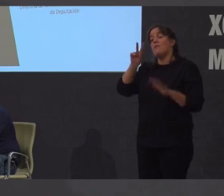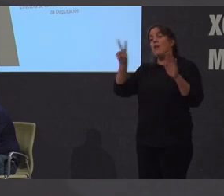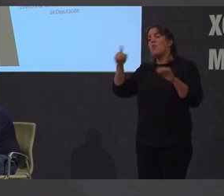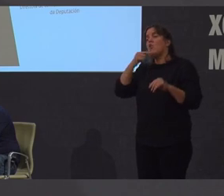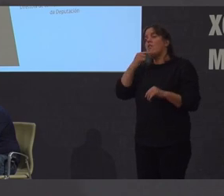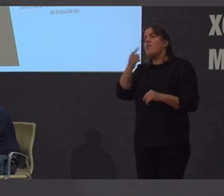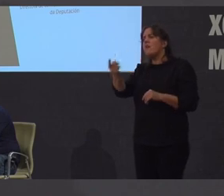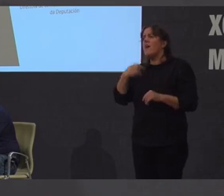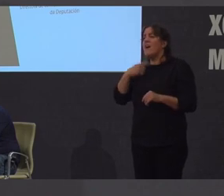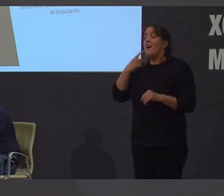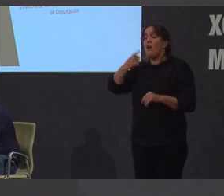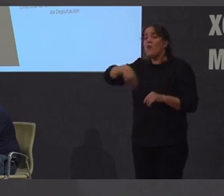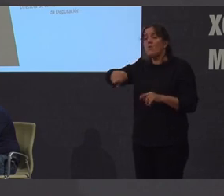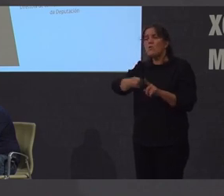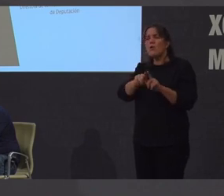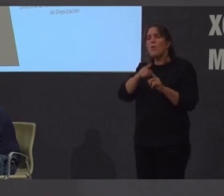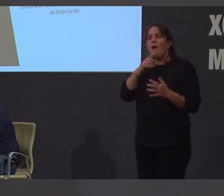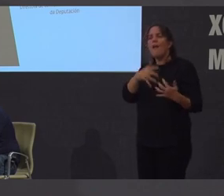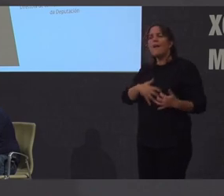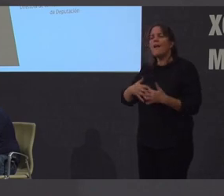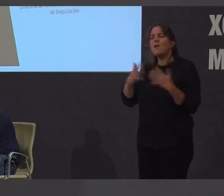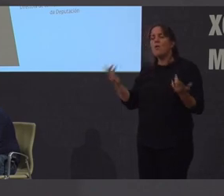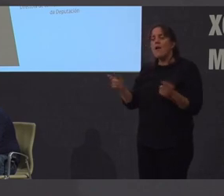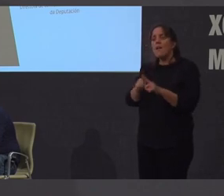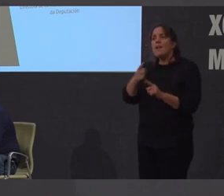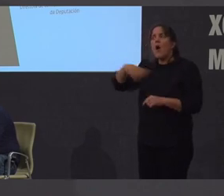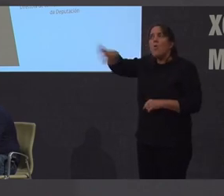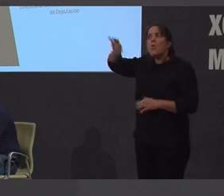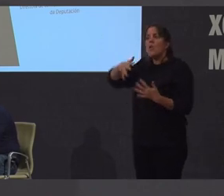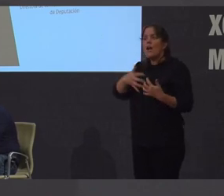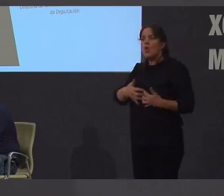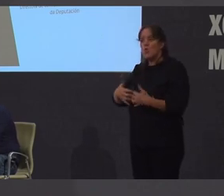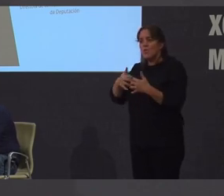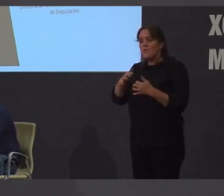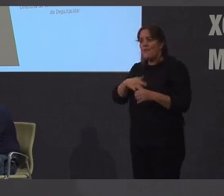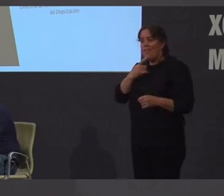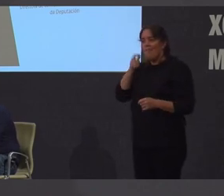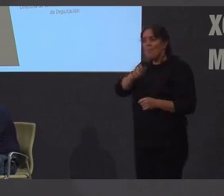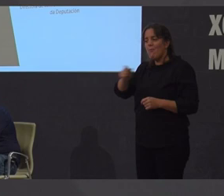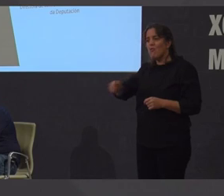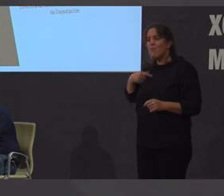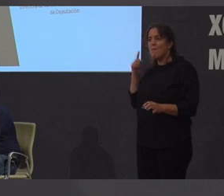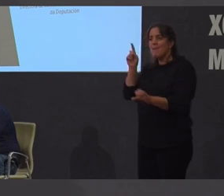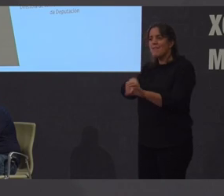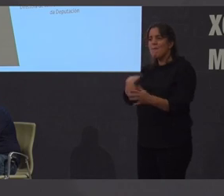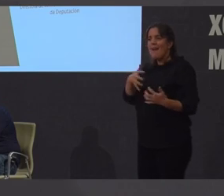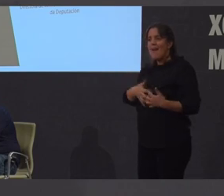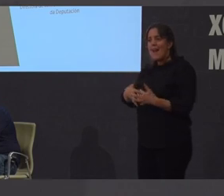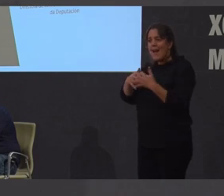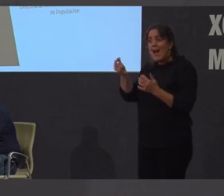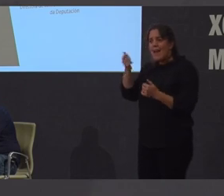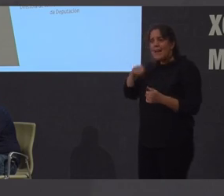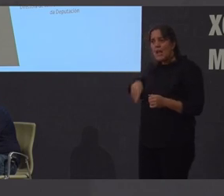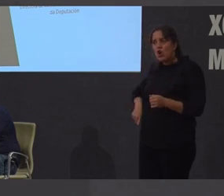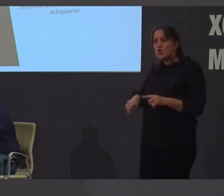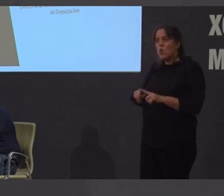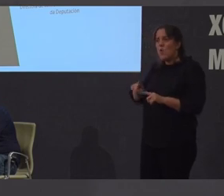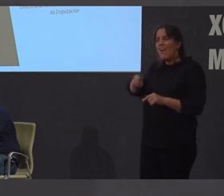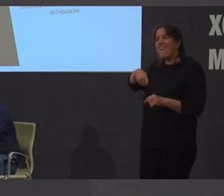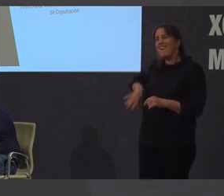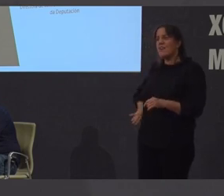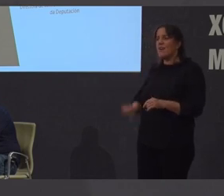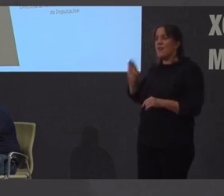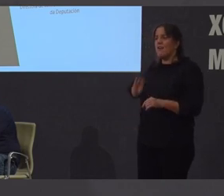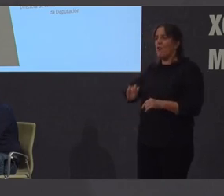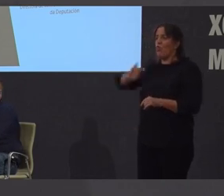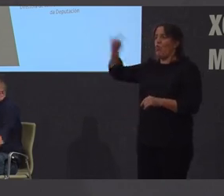que nuestra cruzada es la única lucha en que los ricos que fueron a la guerra salieron aún más ricos. Estas